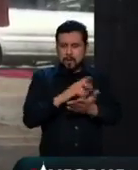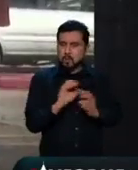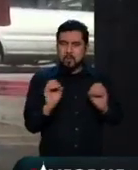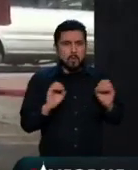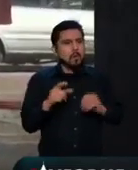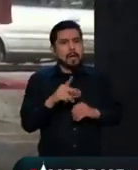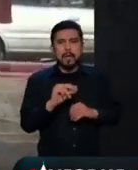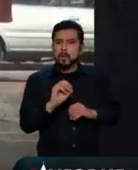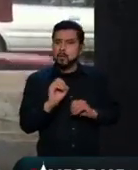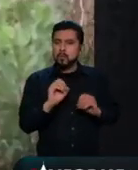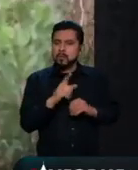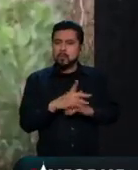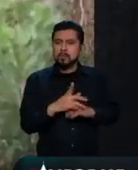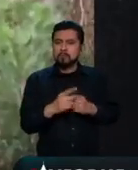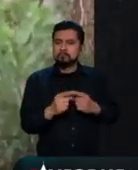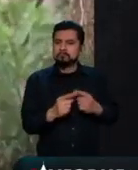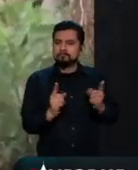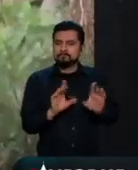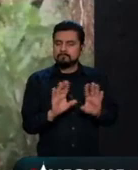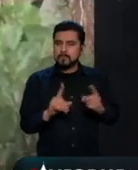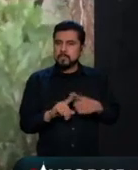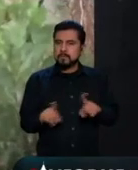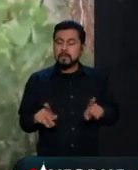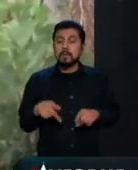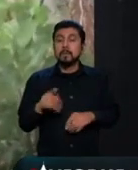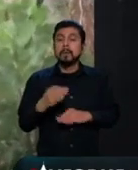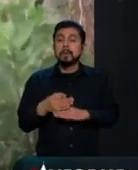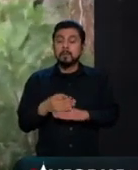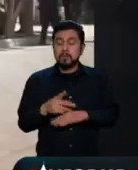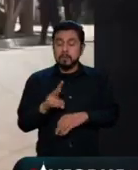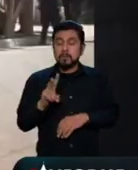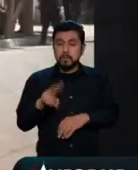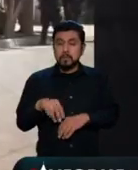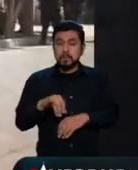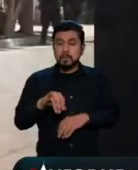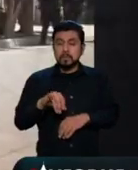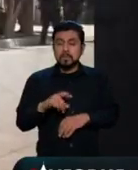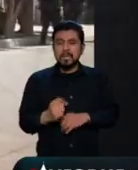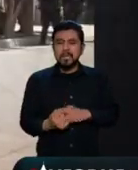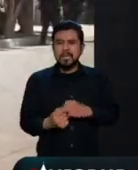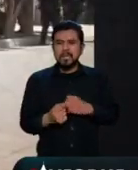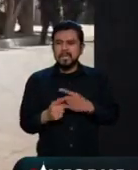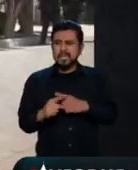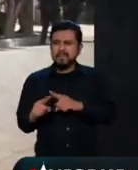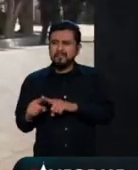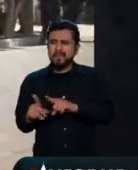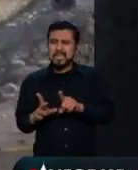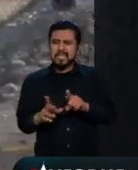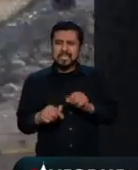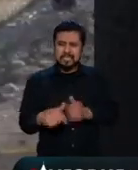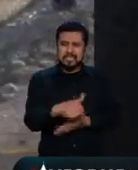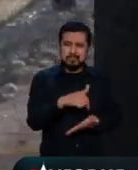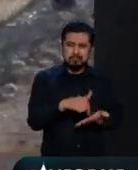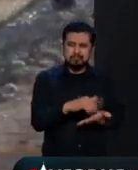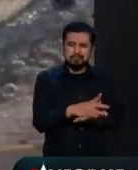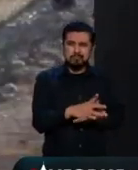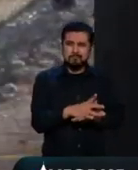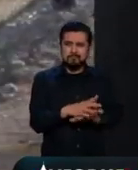puede hablar. Lo que sí se puede decir es que hay muchas sustituciones, ahí donde el